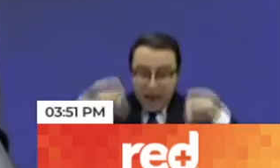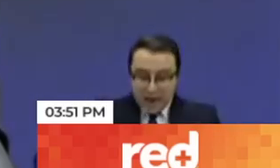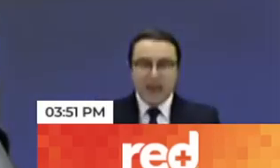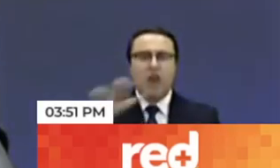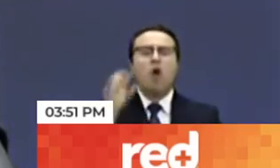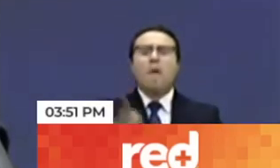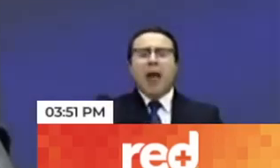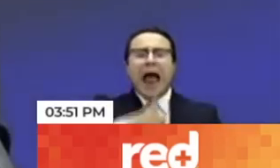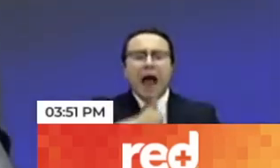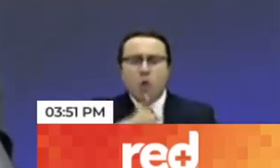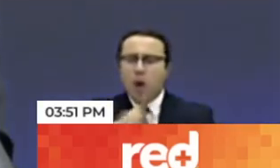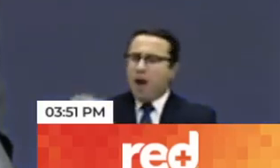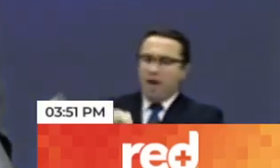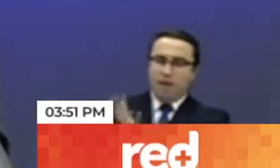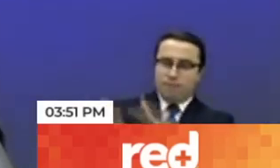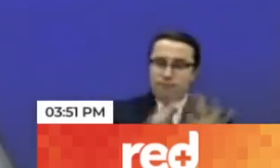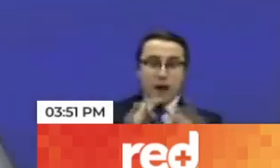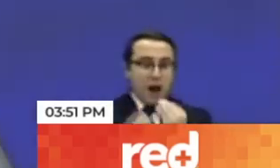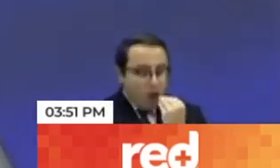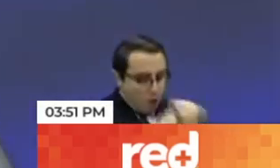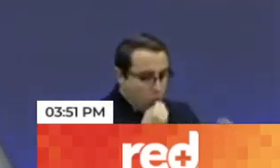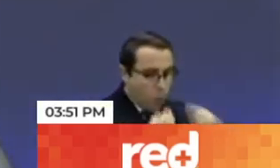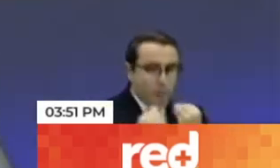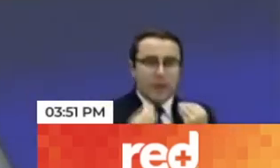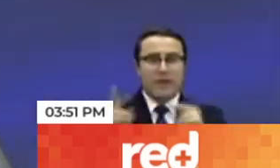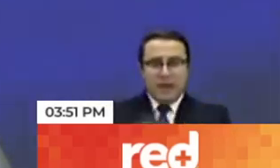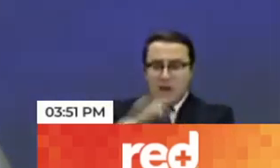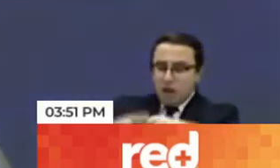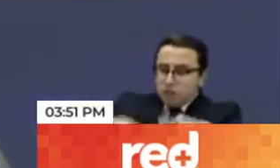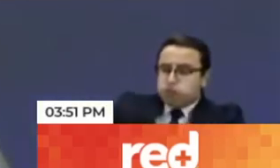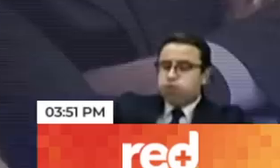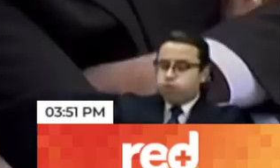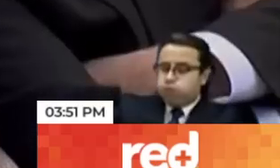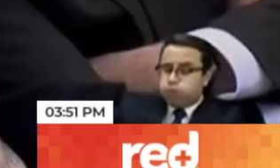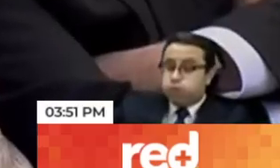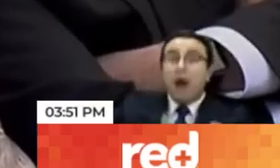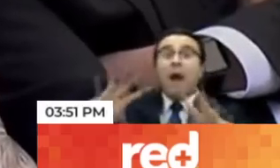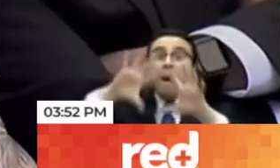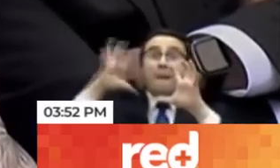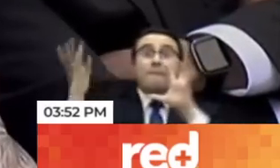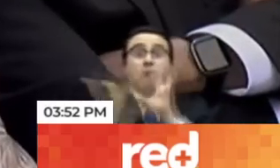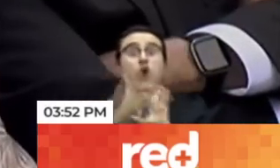el aire, el alimento, la biodiversidad que el mundo necesita.